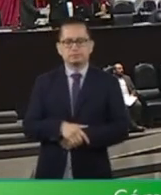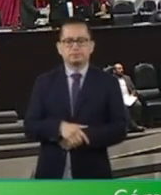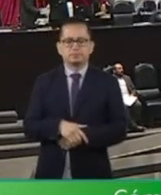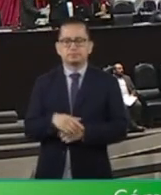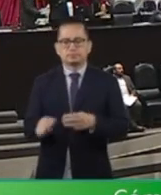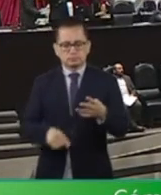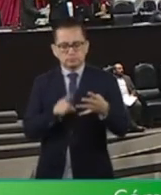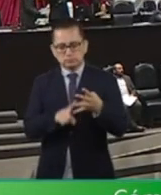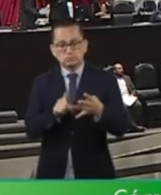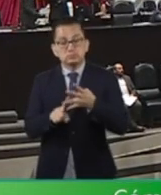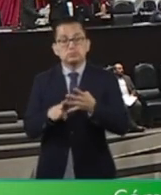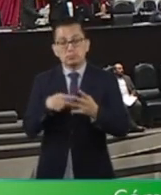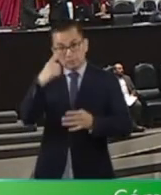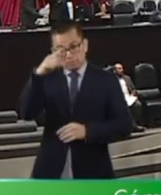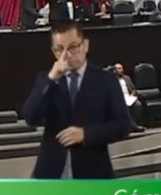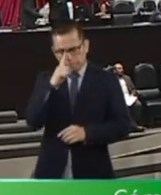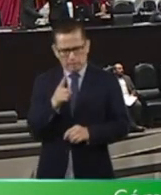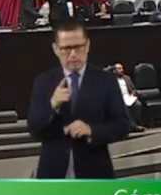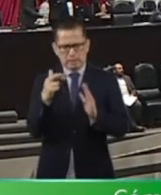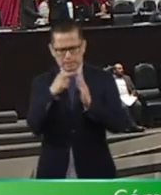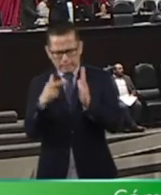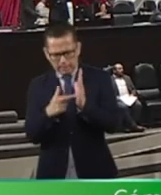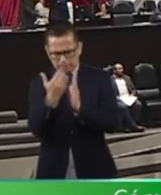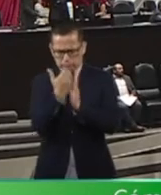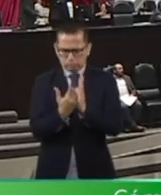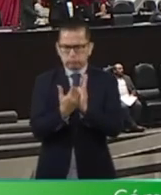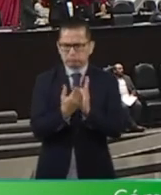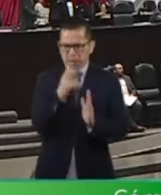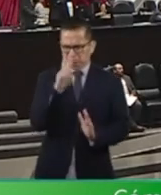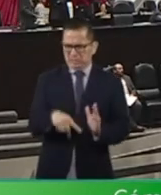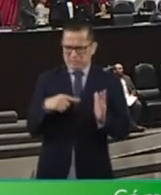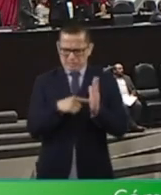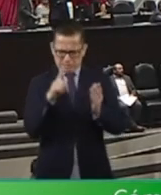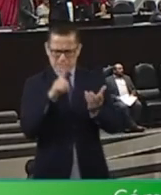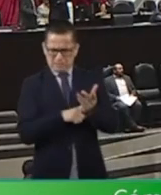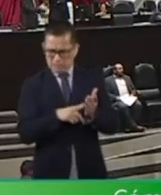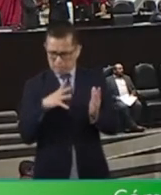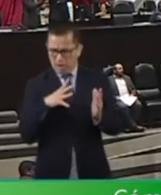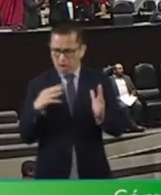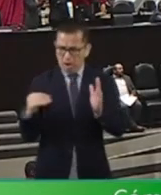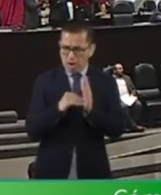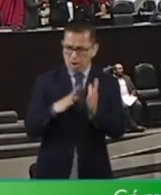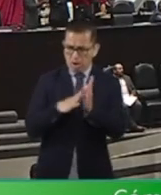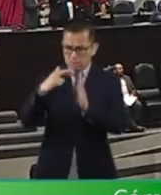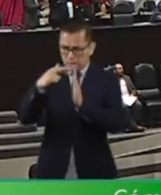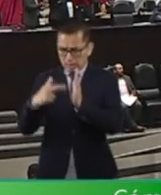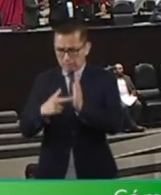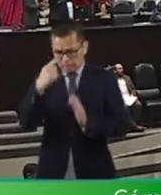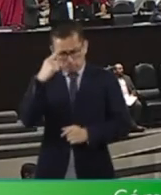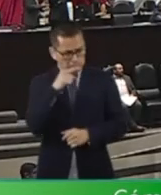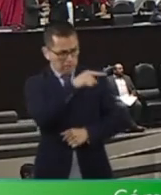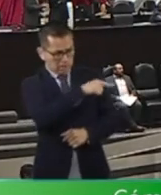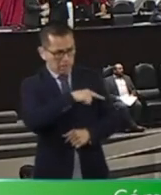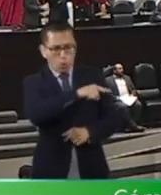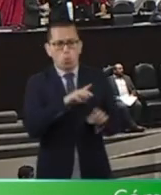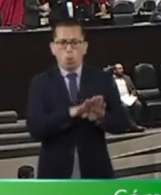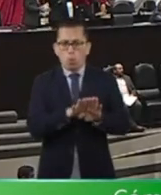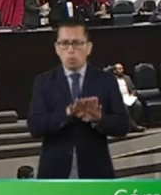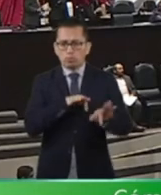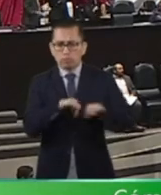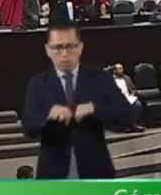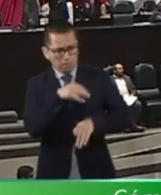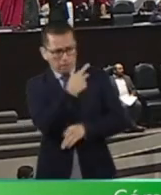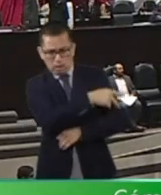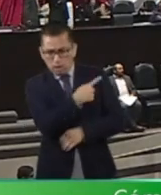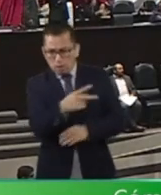cuanto a la regulación, la reforma no presenta ningún esquema claro para regulación del uso de la fuerza bajo el control militar.